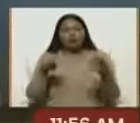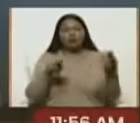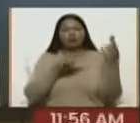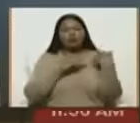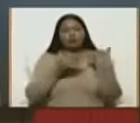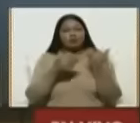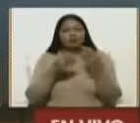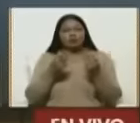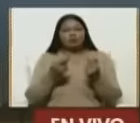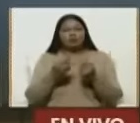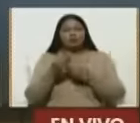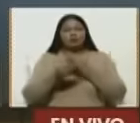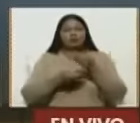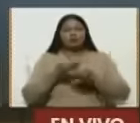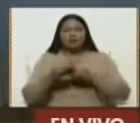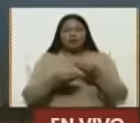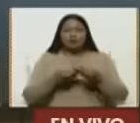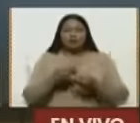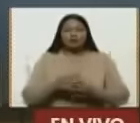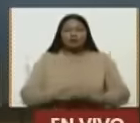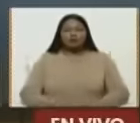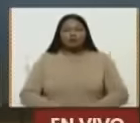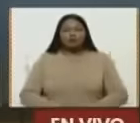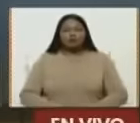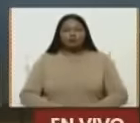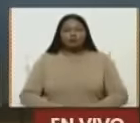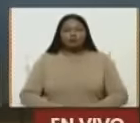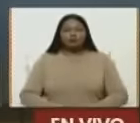esta acción delictiva, a este